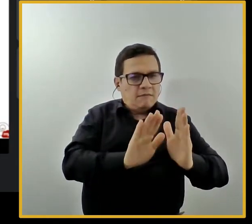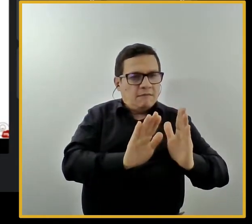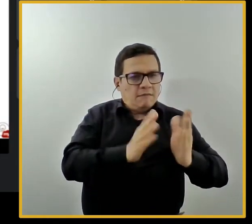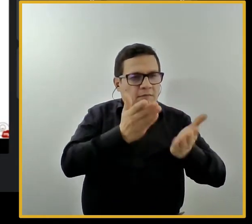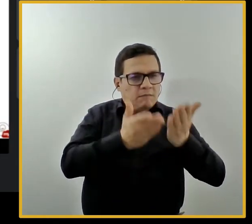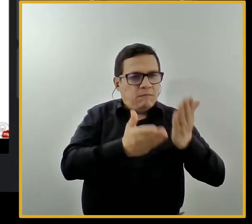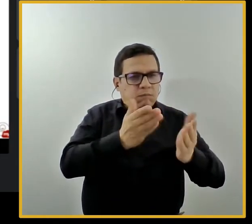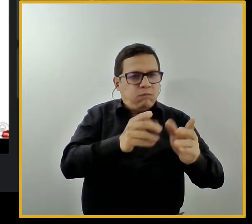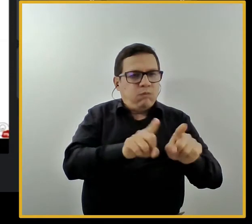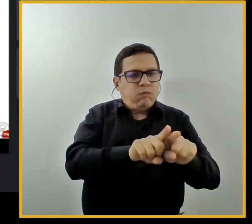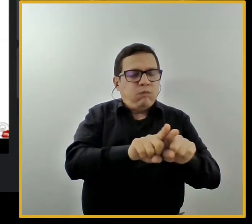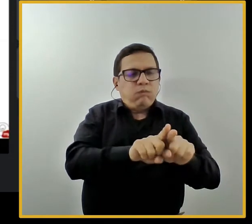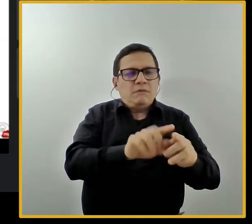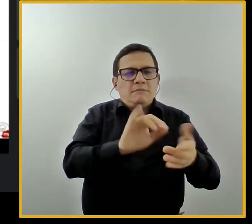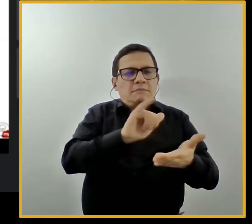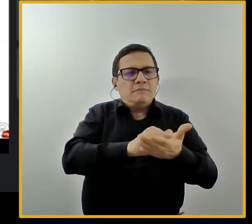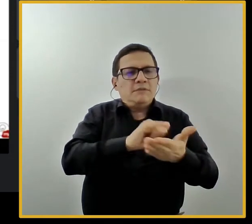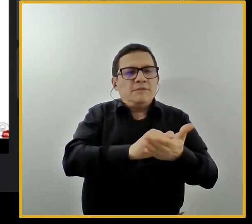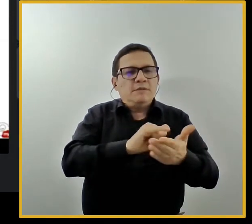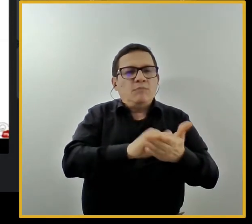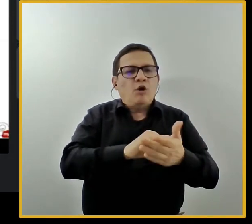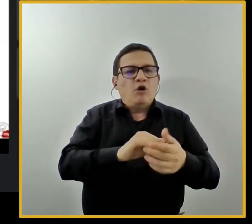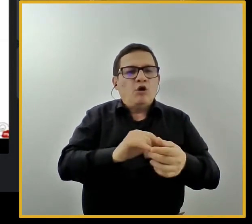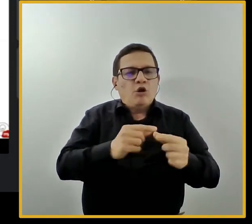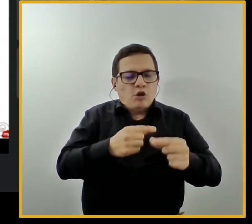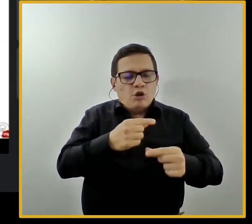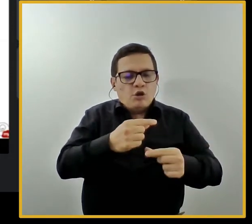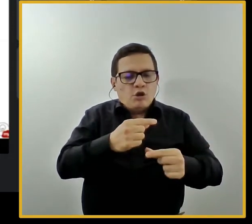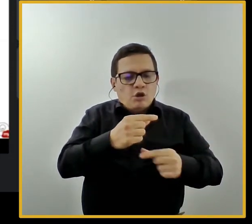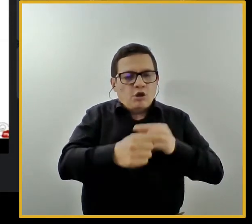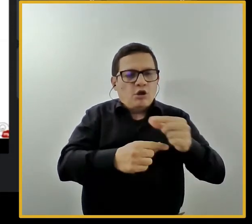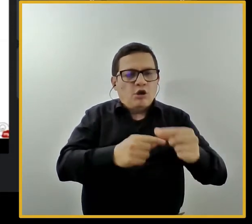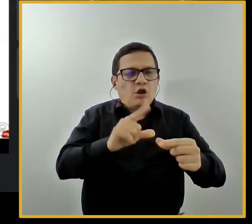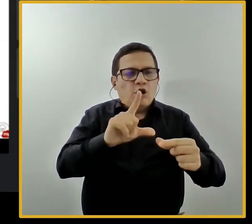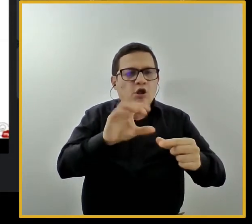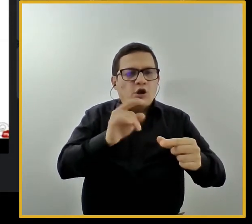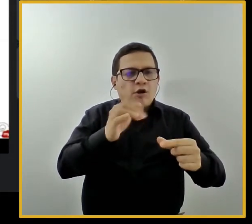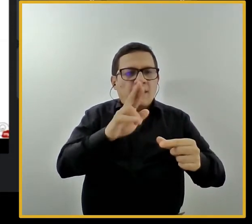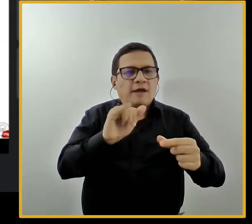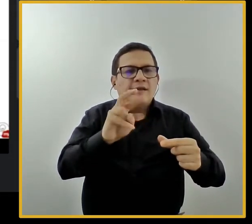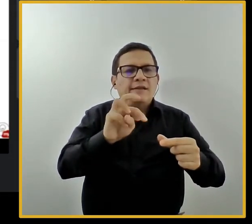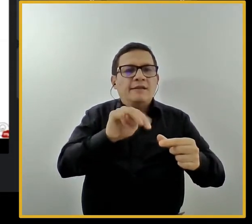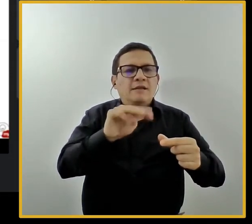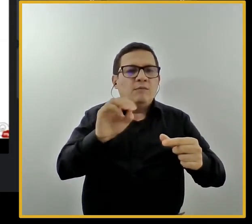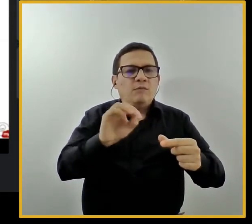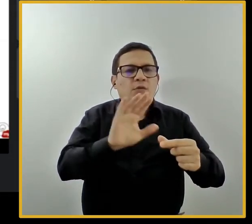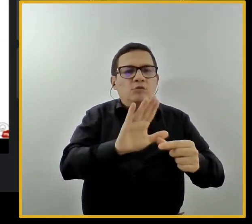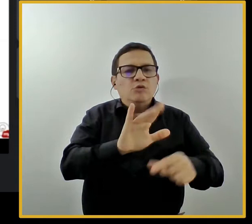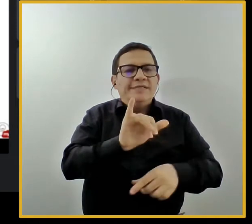pues eso es igual a tener al logaritmo de y